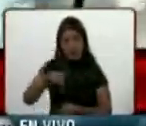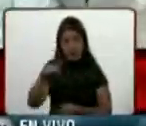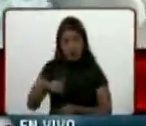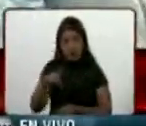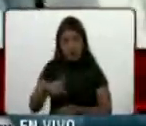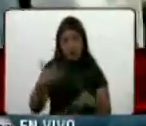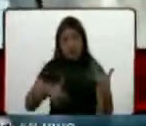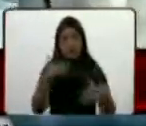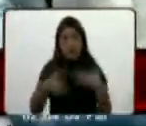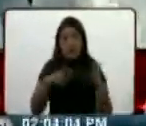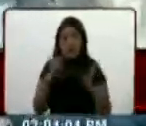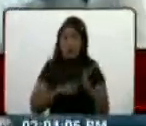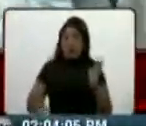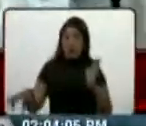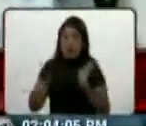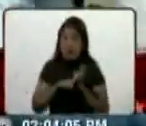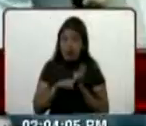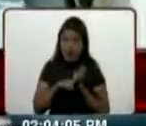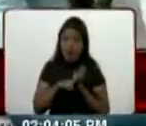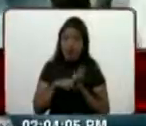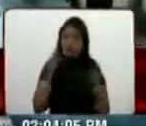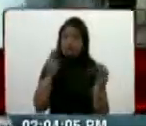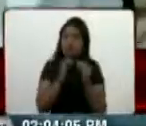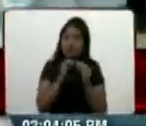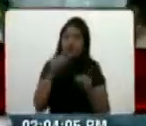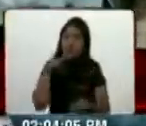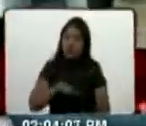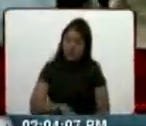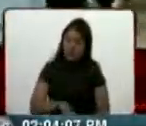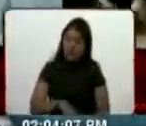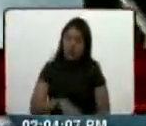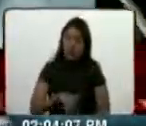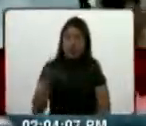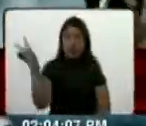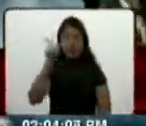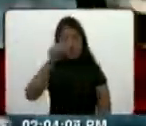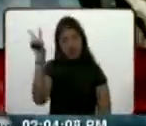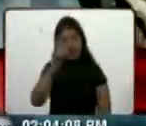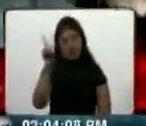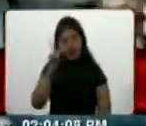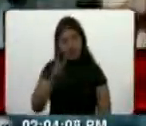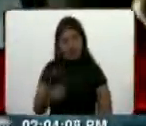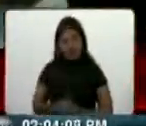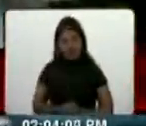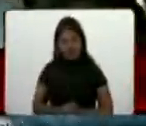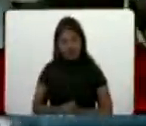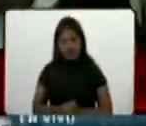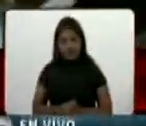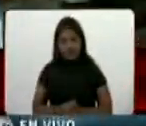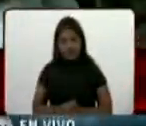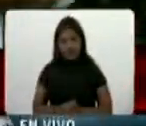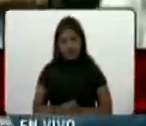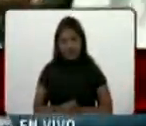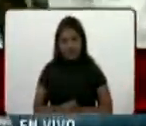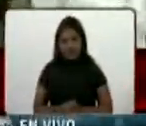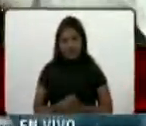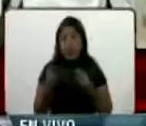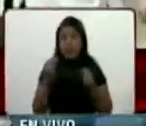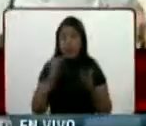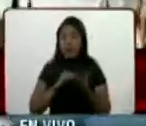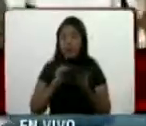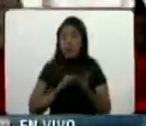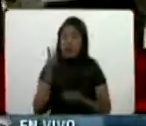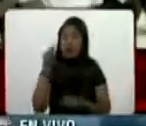jornada, una nueva jornada que se enmarca en la historia de los venezolanos. elecciones que